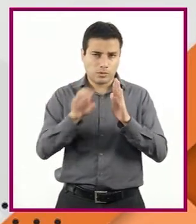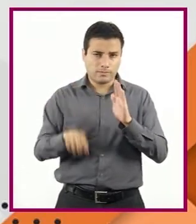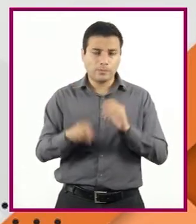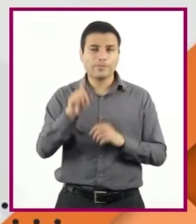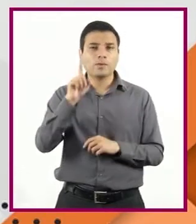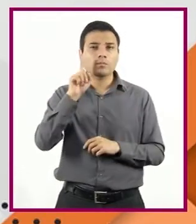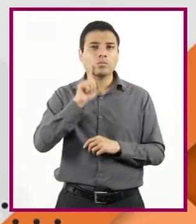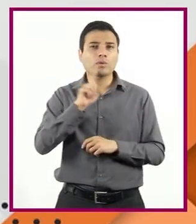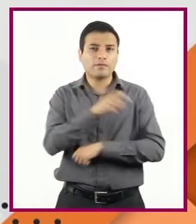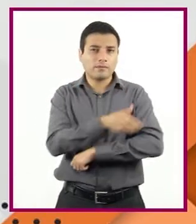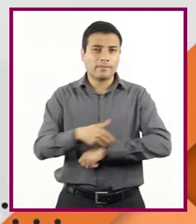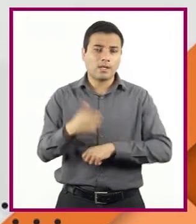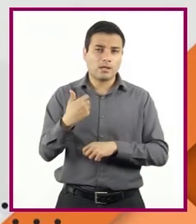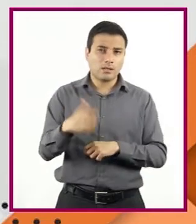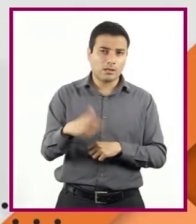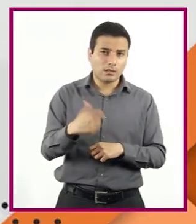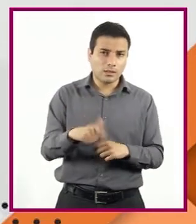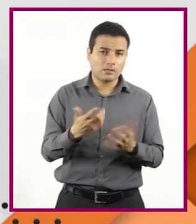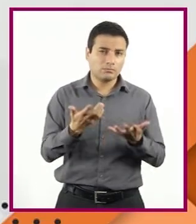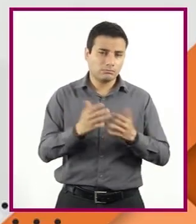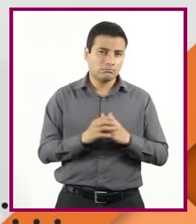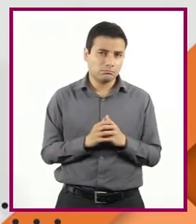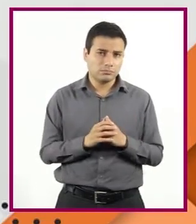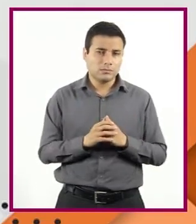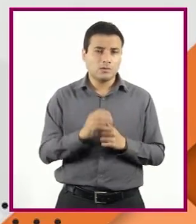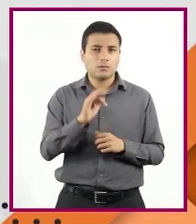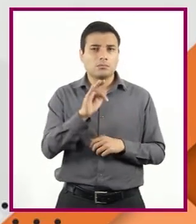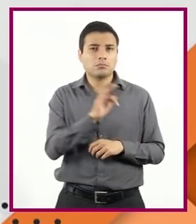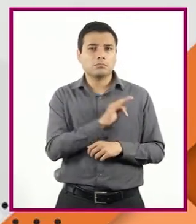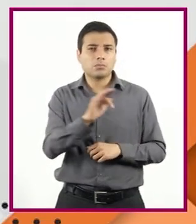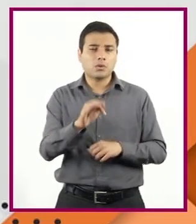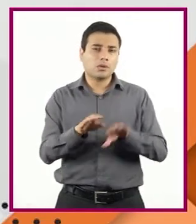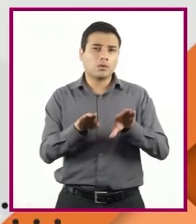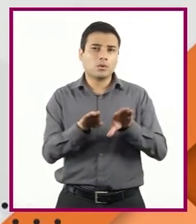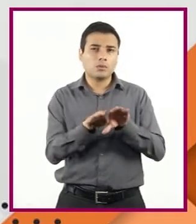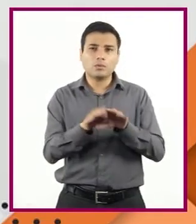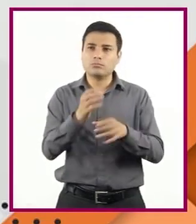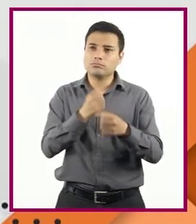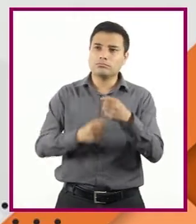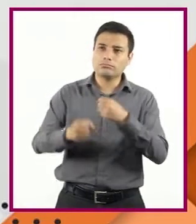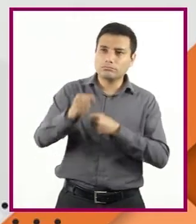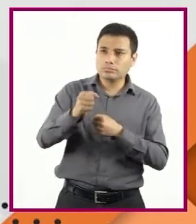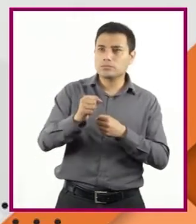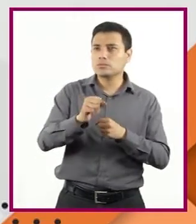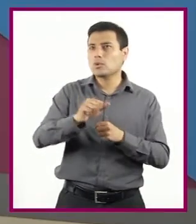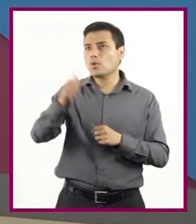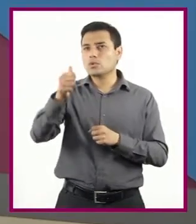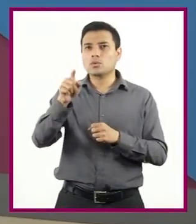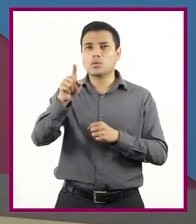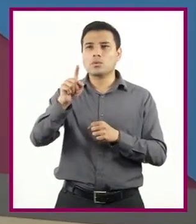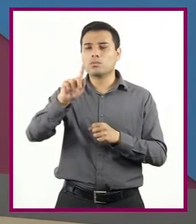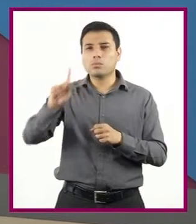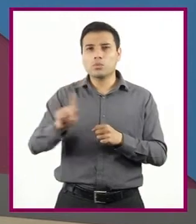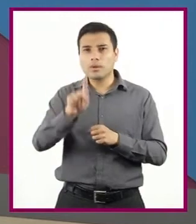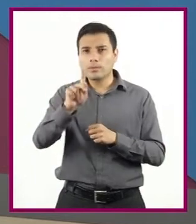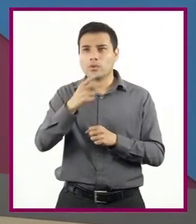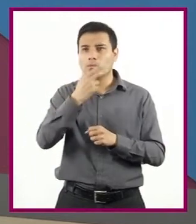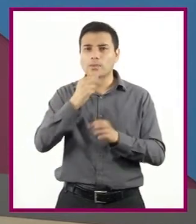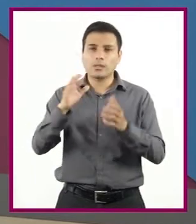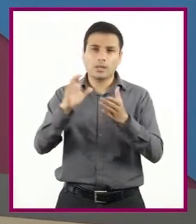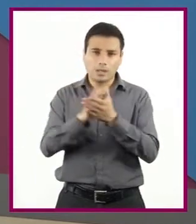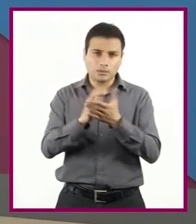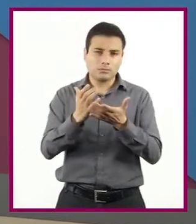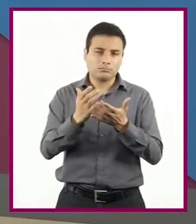nobles, muchas fueron utilizadas como un objeto de intercambio y alianza política. A continuación,